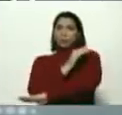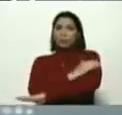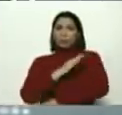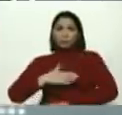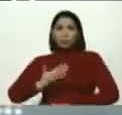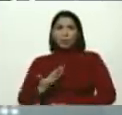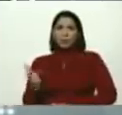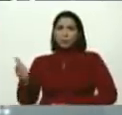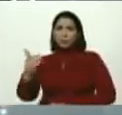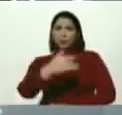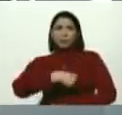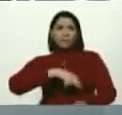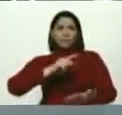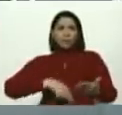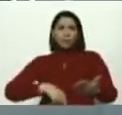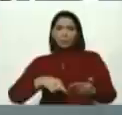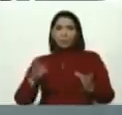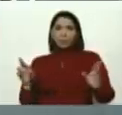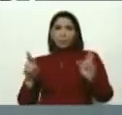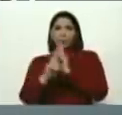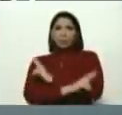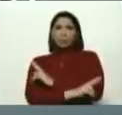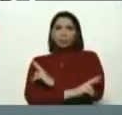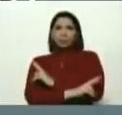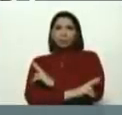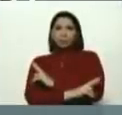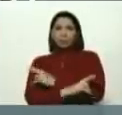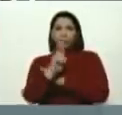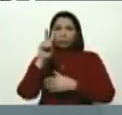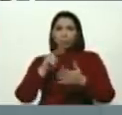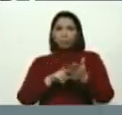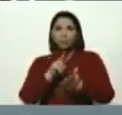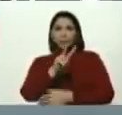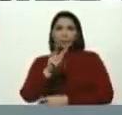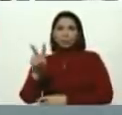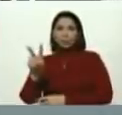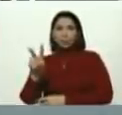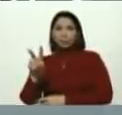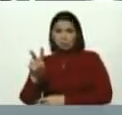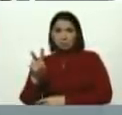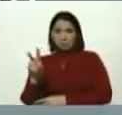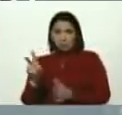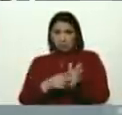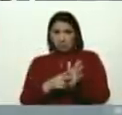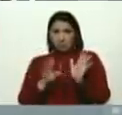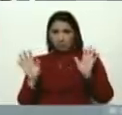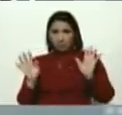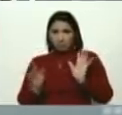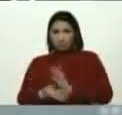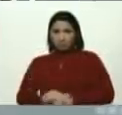las firmas del referéndum revocatorio en el 2022, ¿verdad?